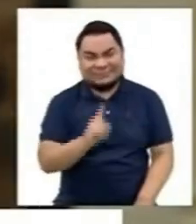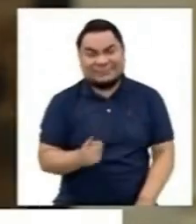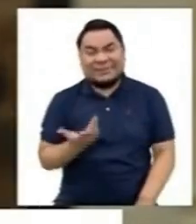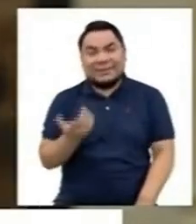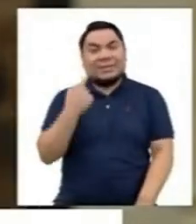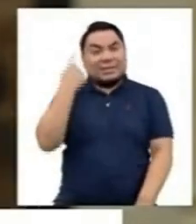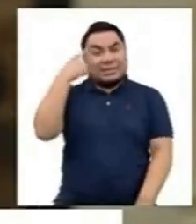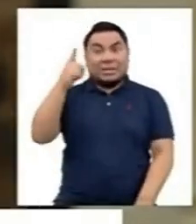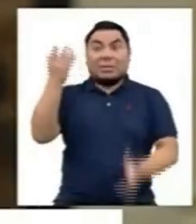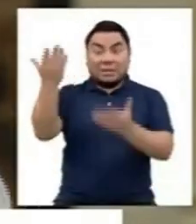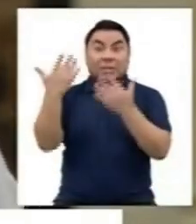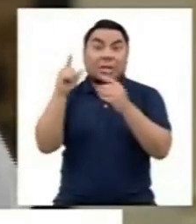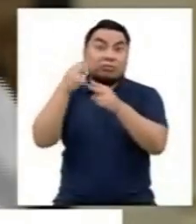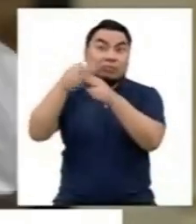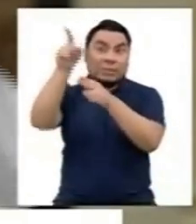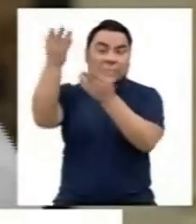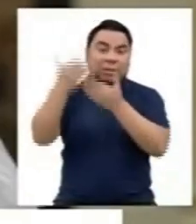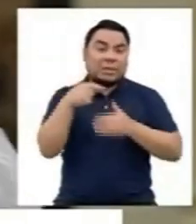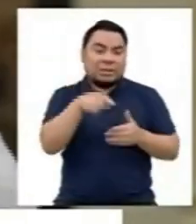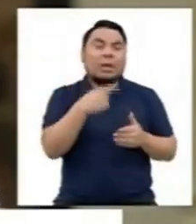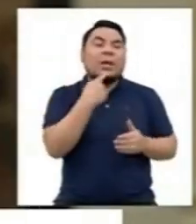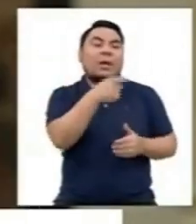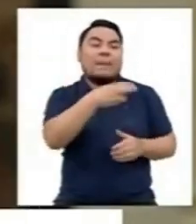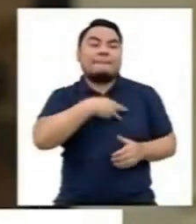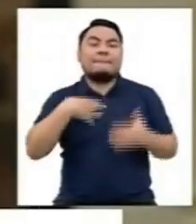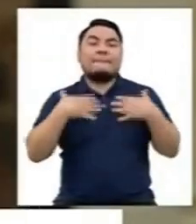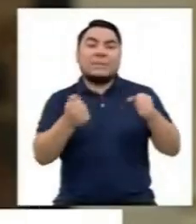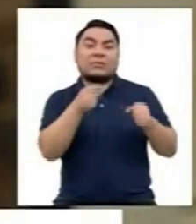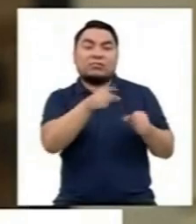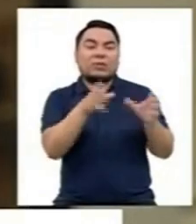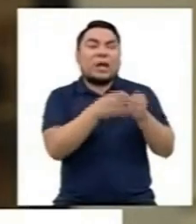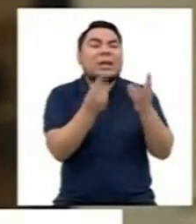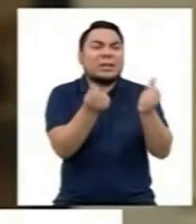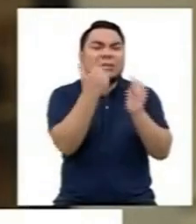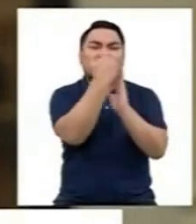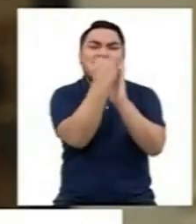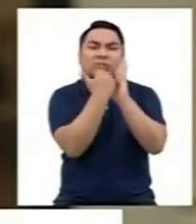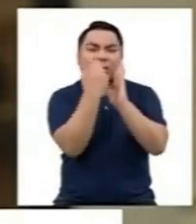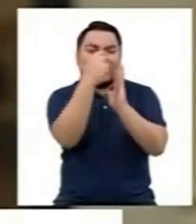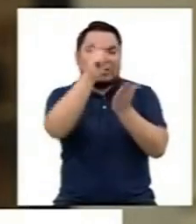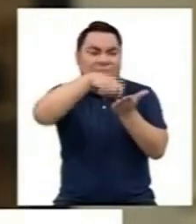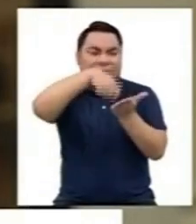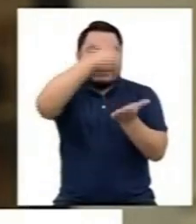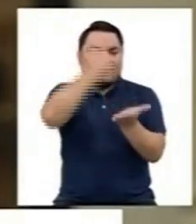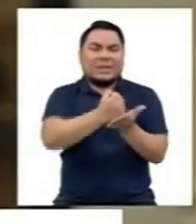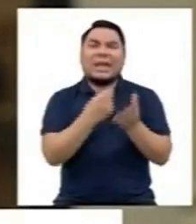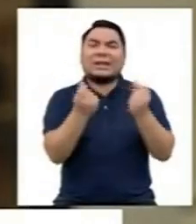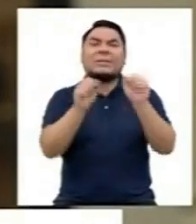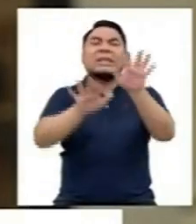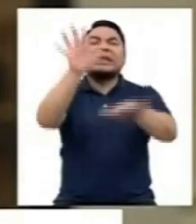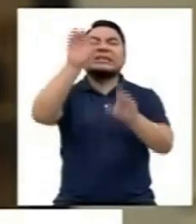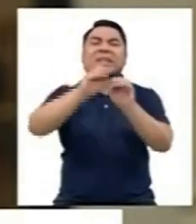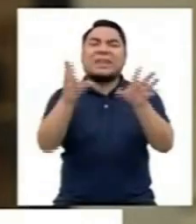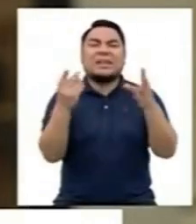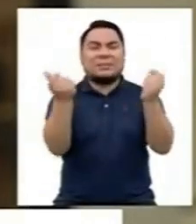todo su aparato político es muy correcto. La diferencia que estamos proponiendo a nivel